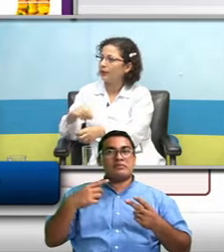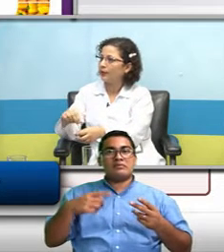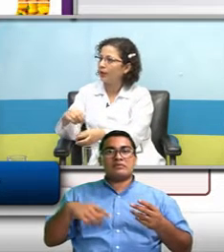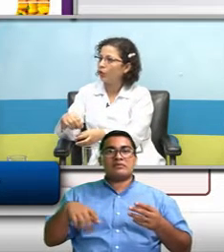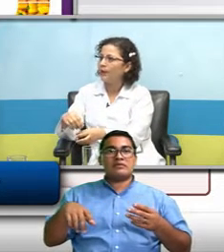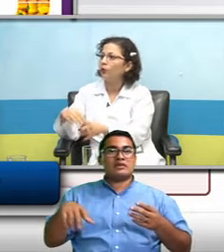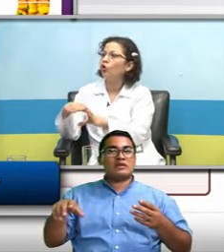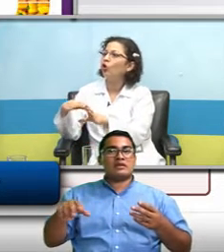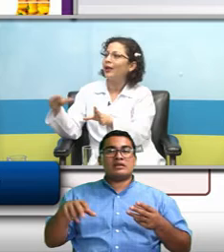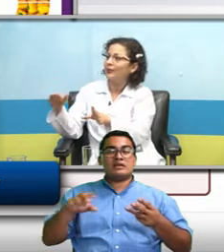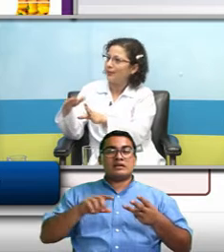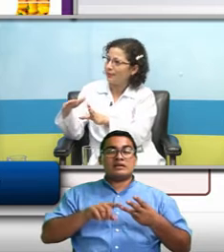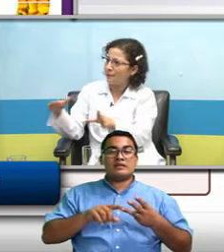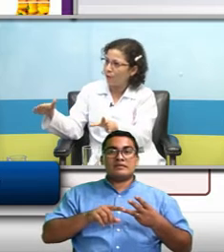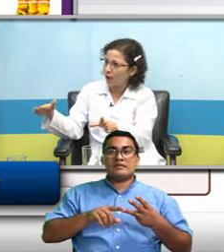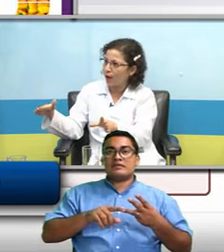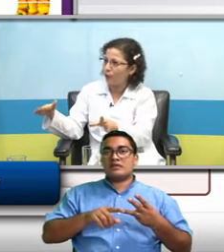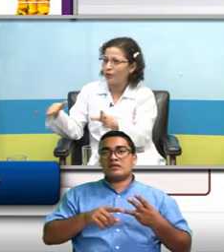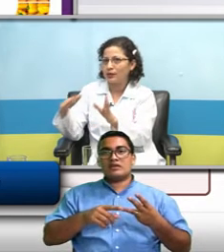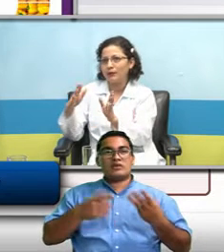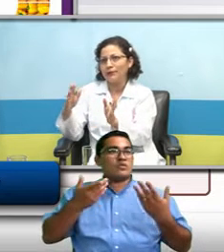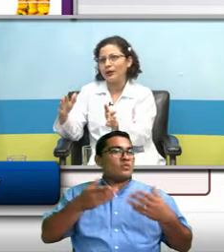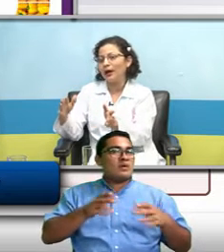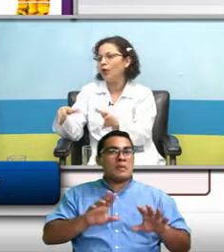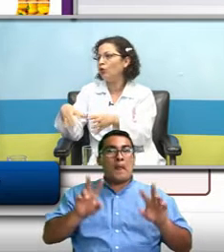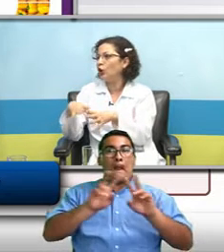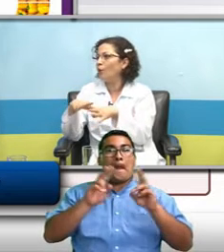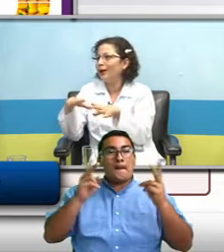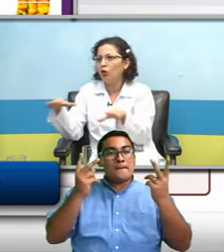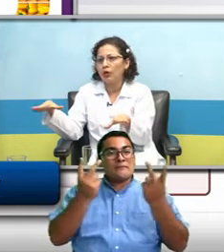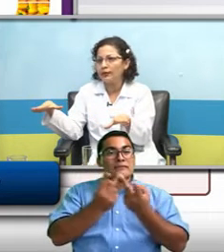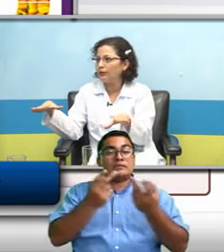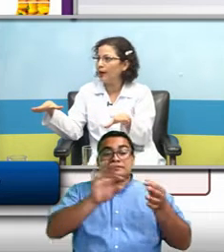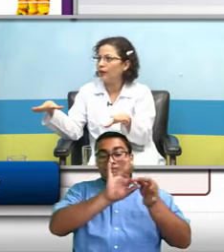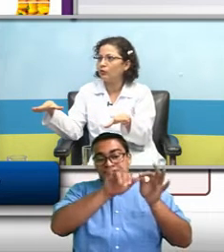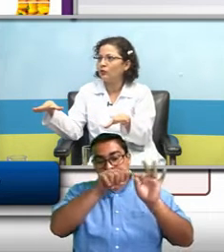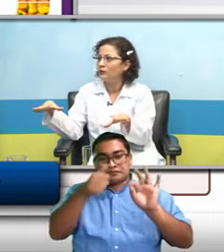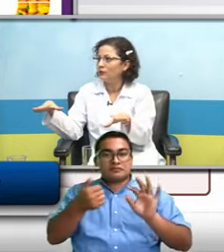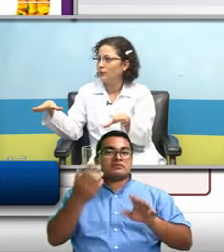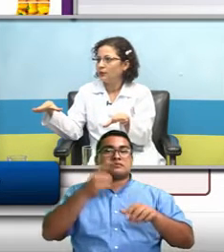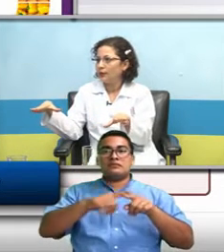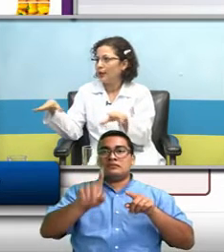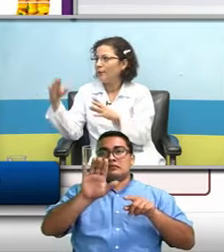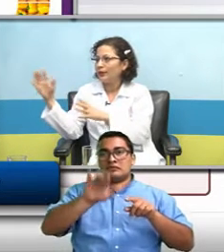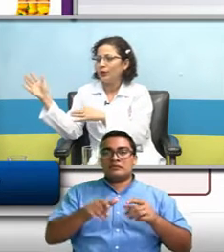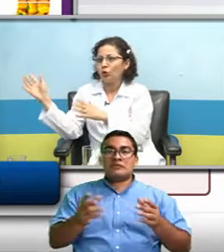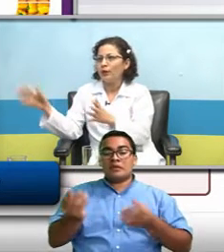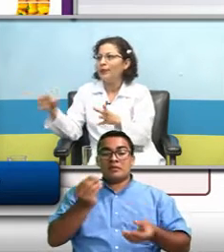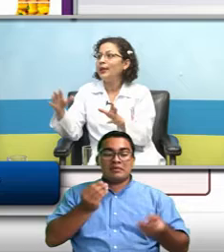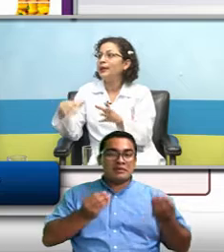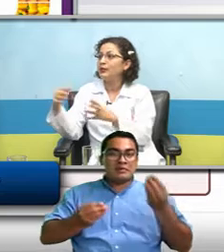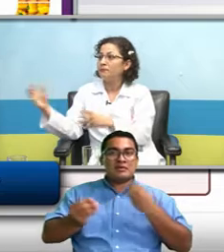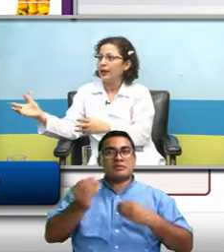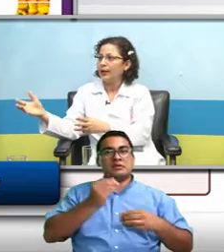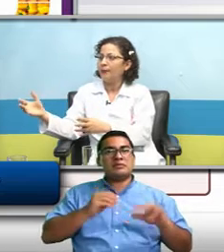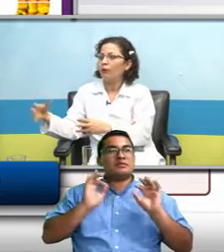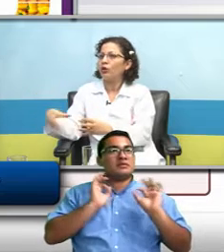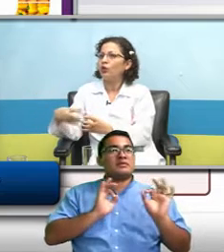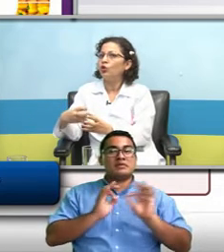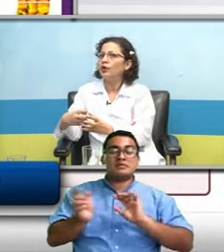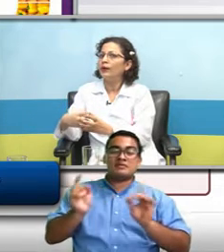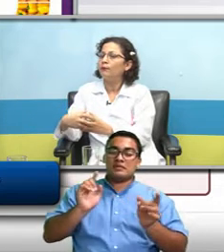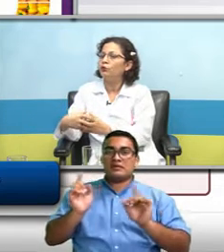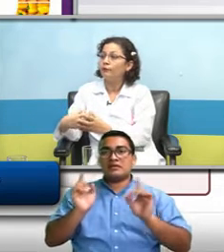zanahoria rallada con limón, lo que esté de temporada. Usted se va al mercado y compra lo que esté barato, ¿verdad? Dependiendo del mes, y así varía,